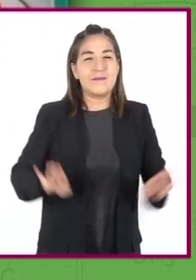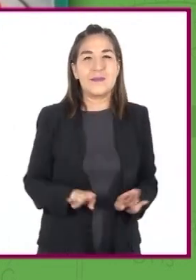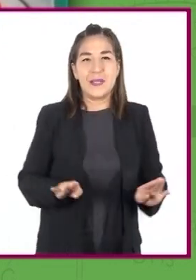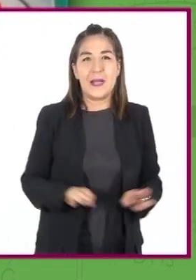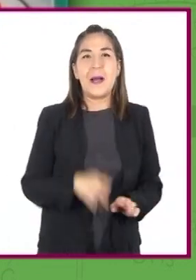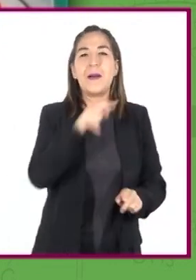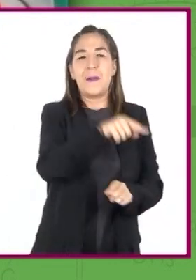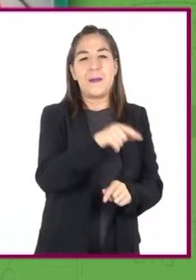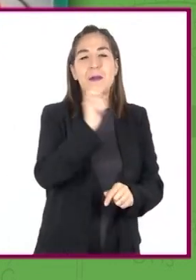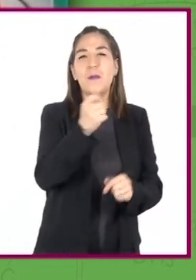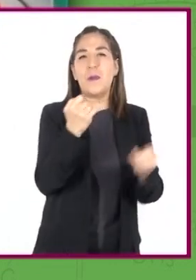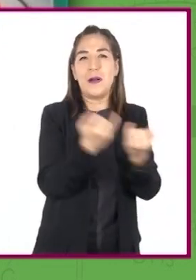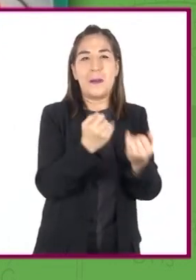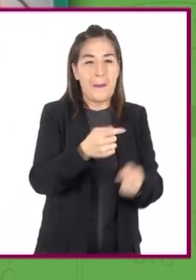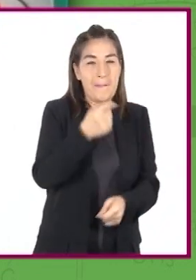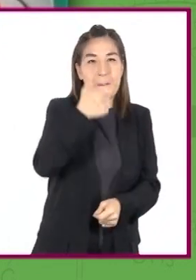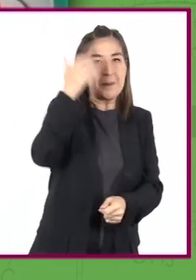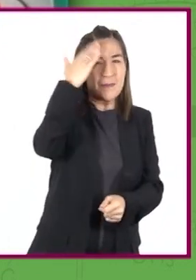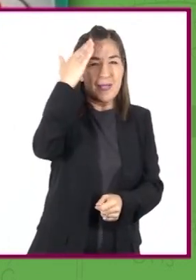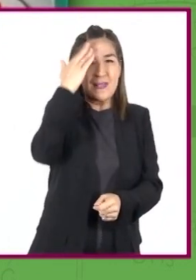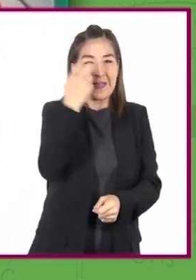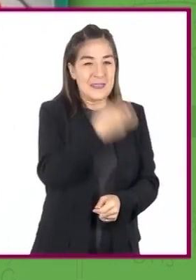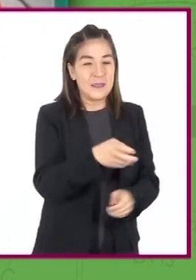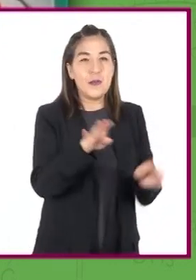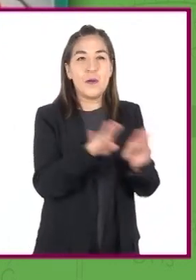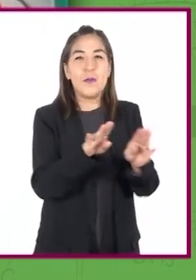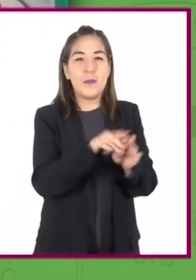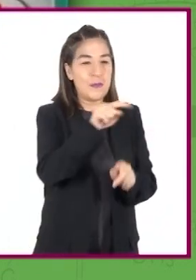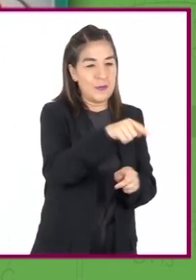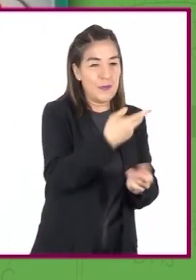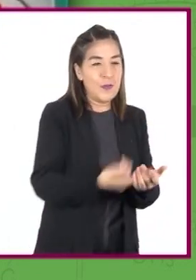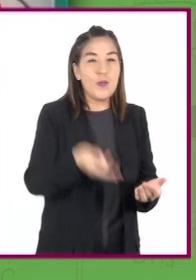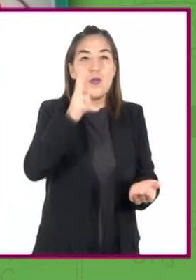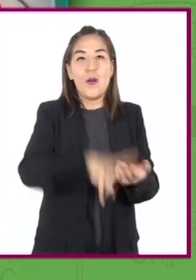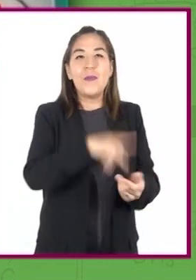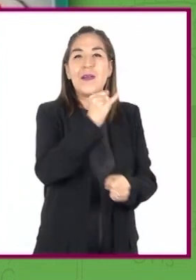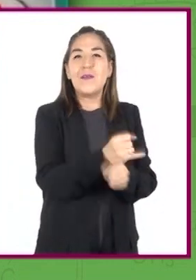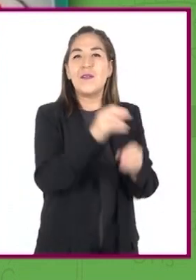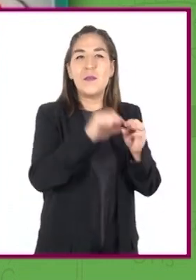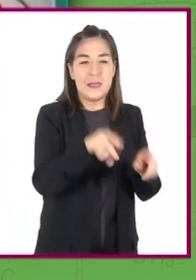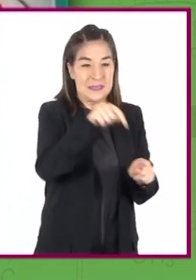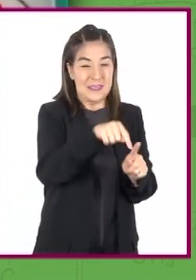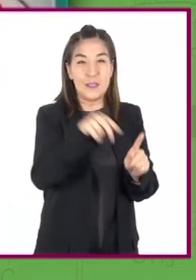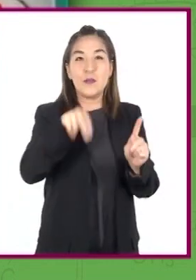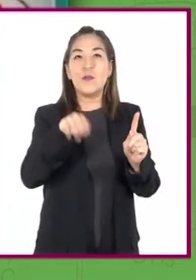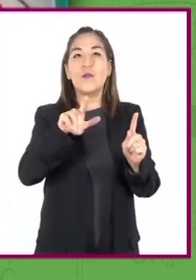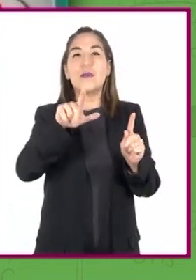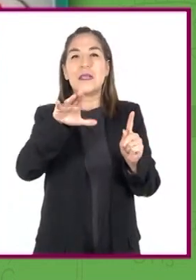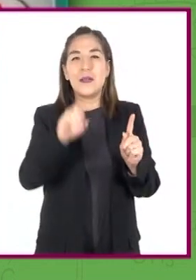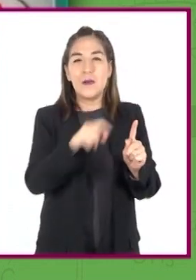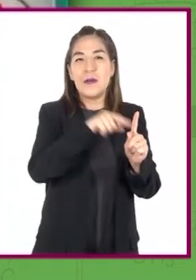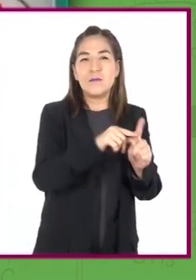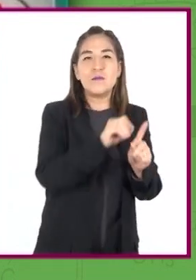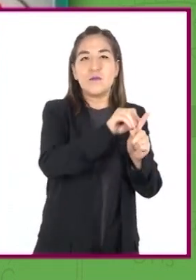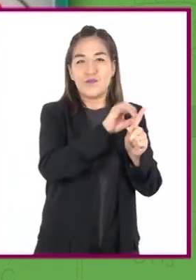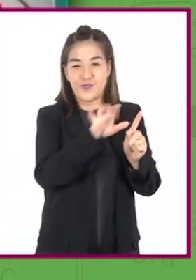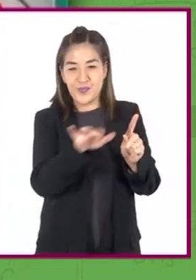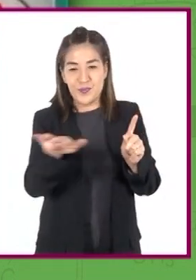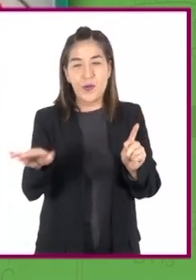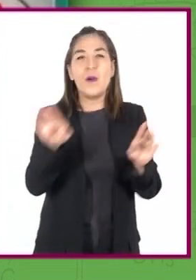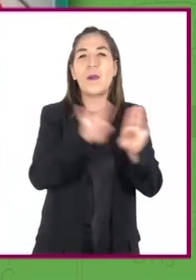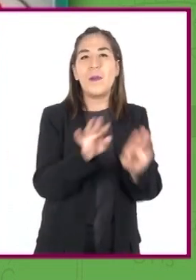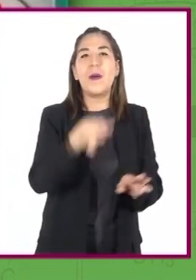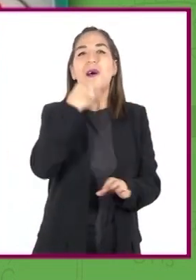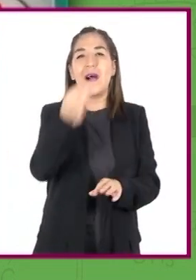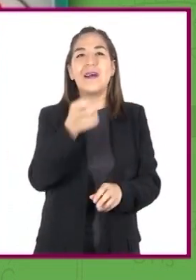madre. Todo inicia cuando la célula madre duplica su información genética del núcleo. Una vez que ocurre esto, los organelos absorben para